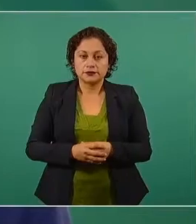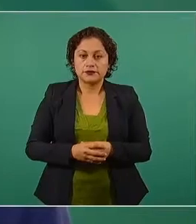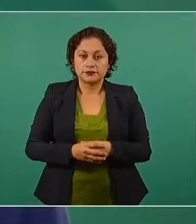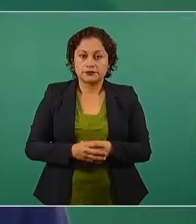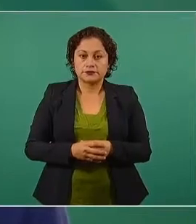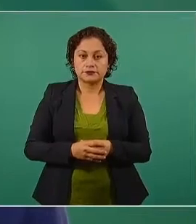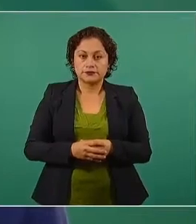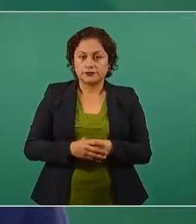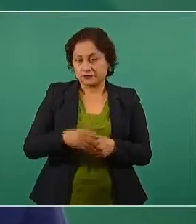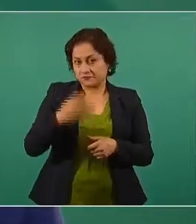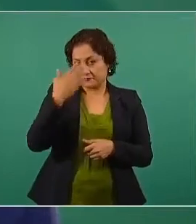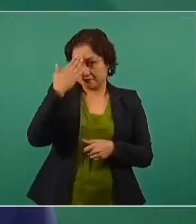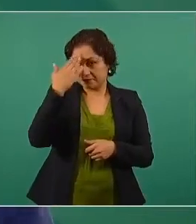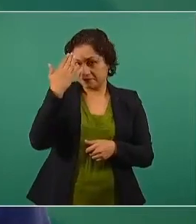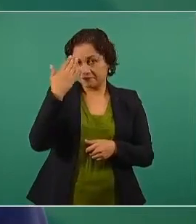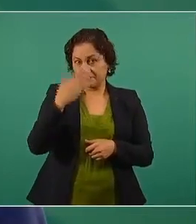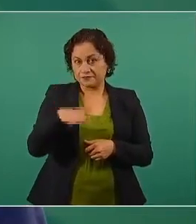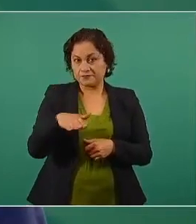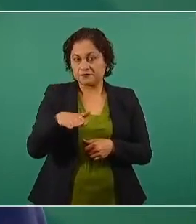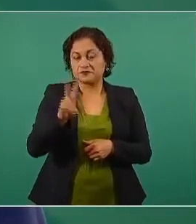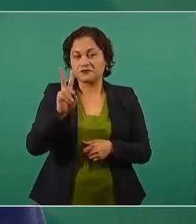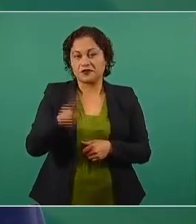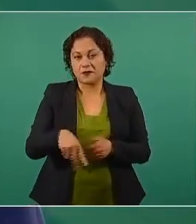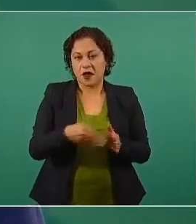de los más altos